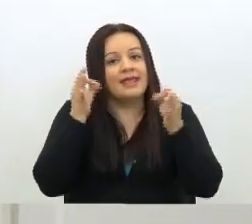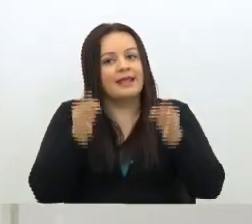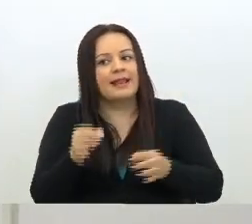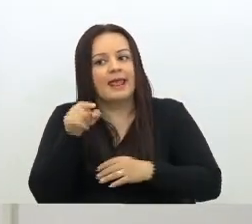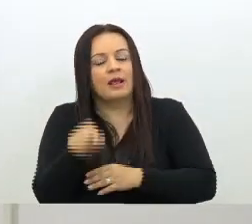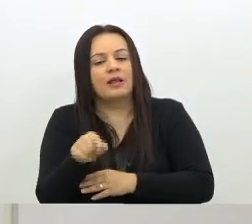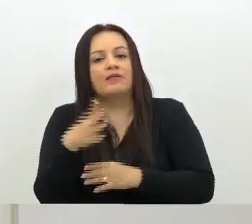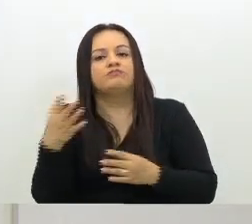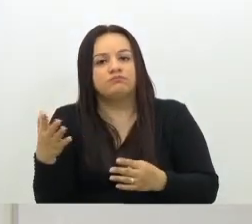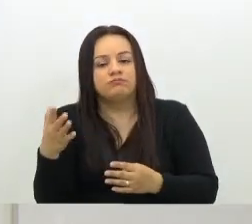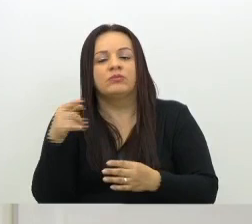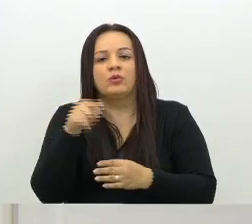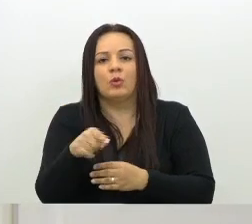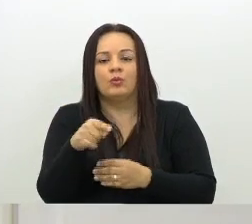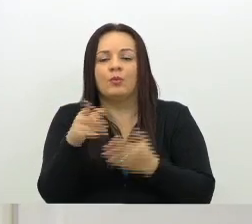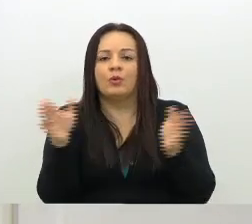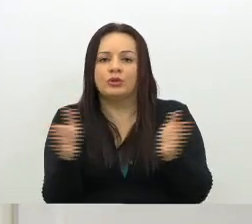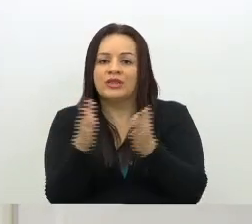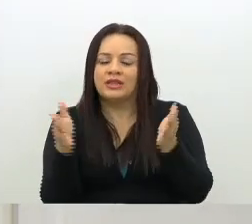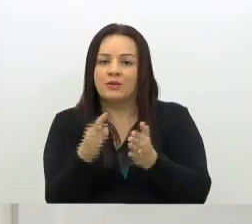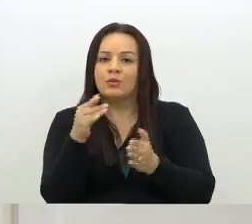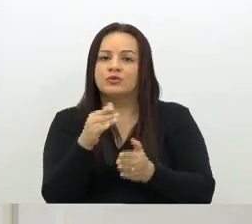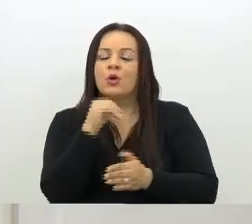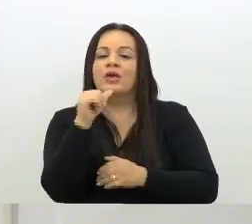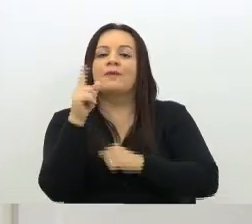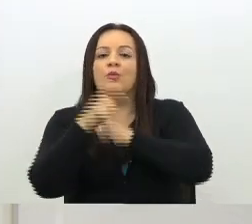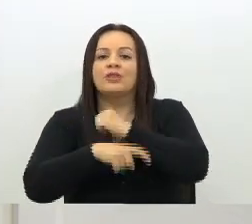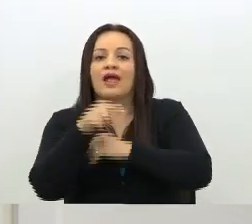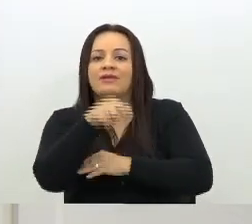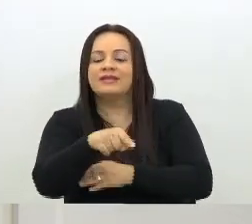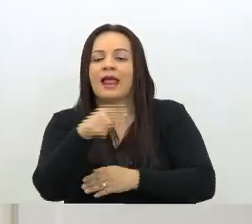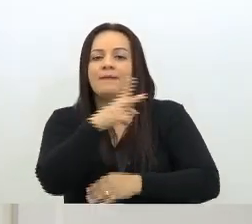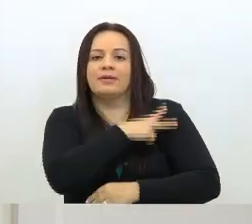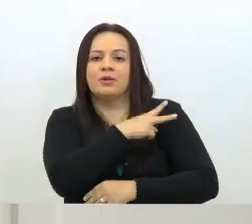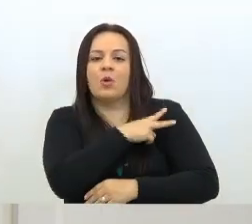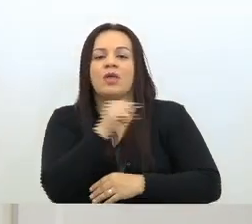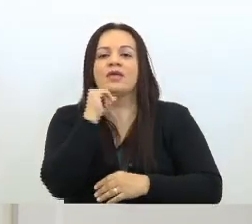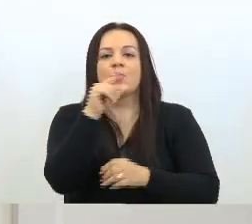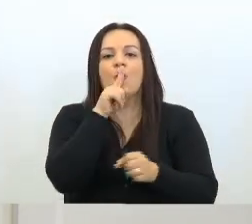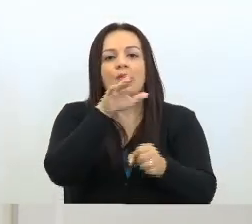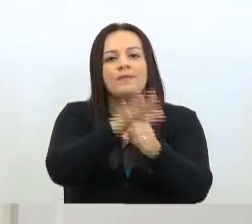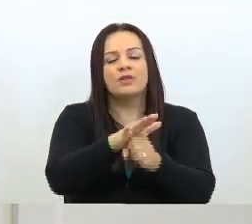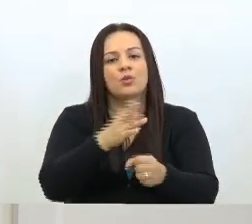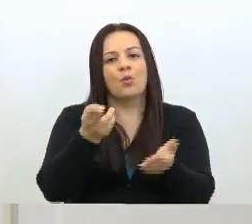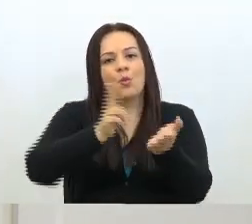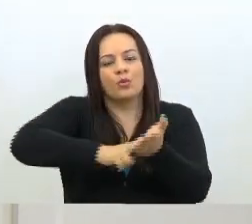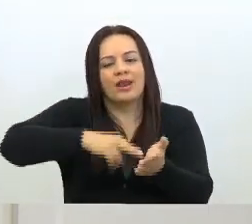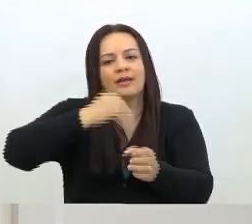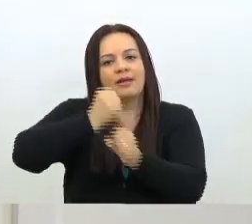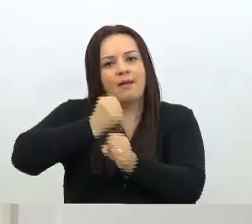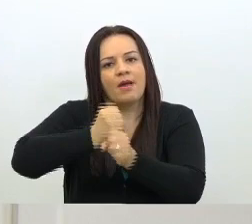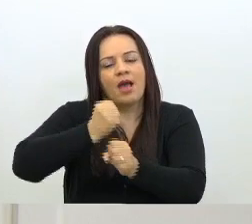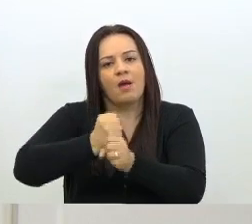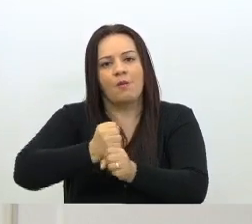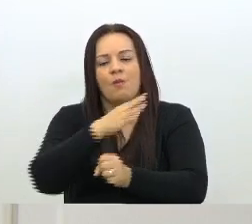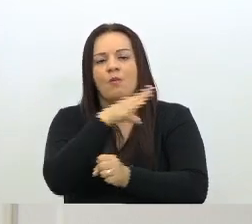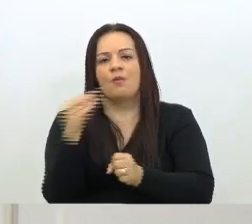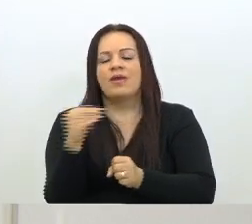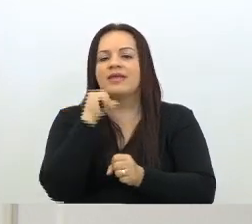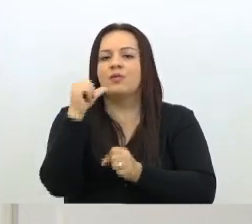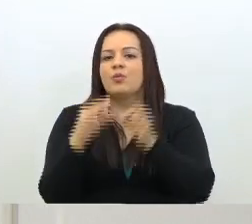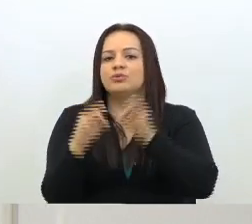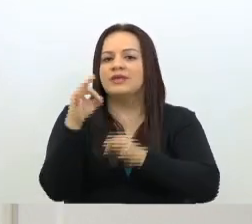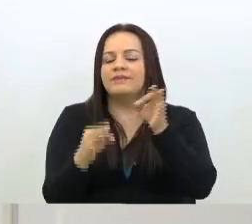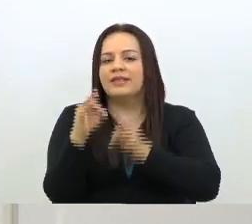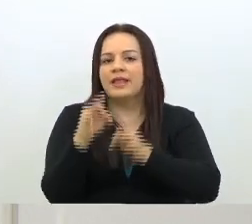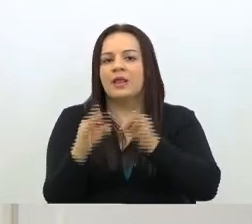legal son imputables al patrono por incumplimiento del contrato o contratos de trabajo, por negativa injustificada a celebrar una convención